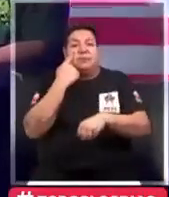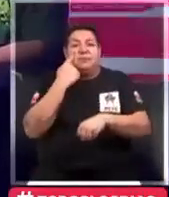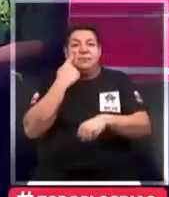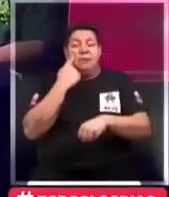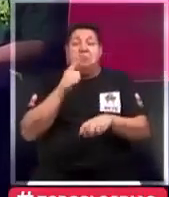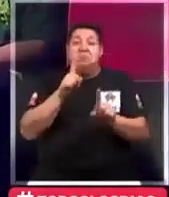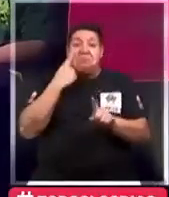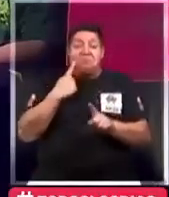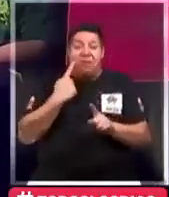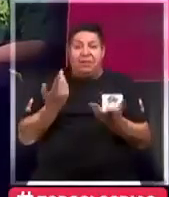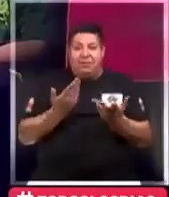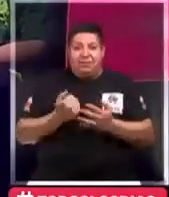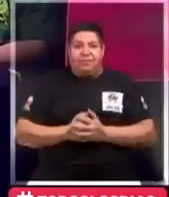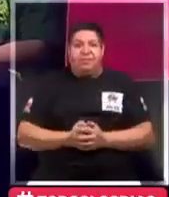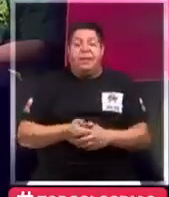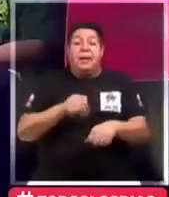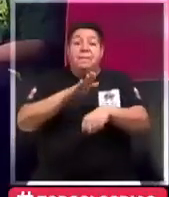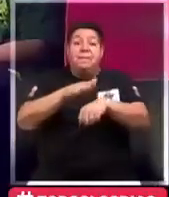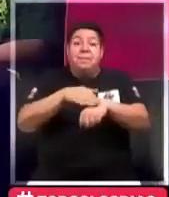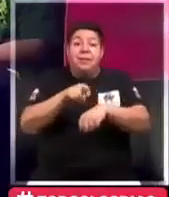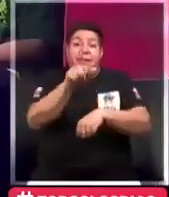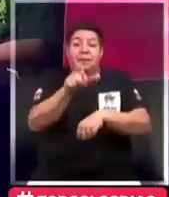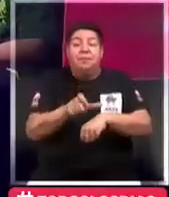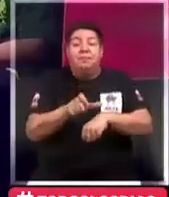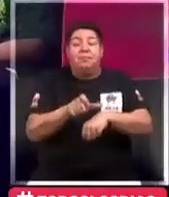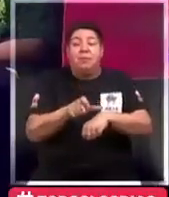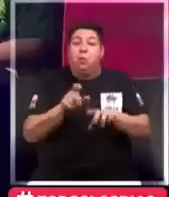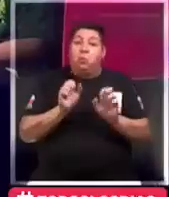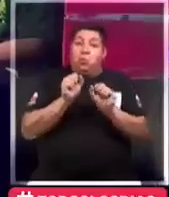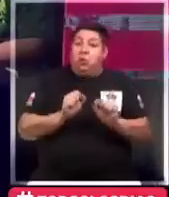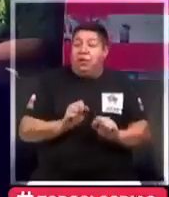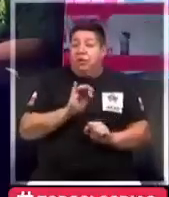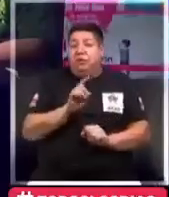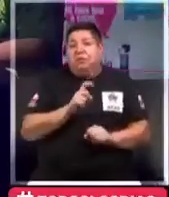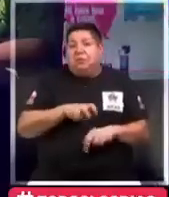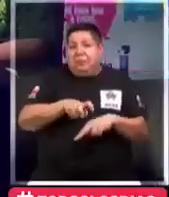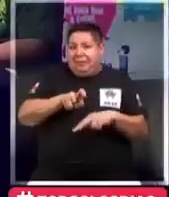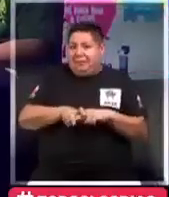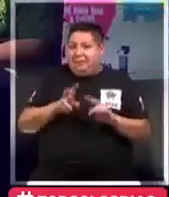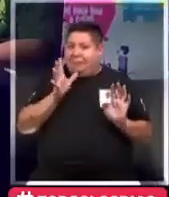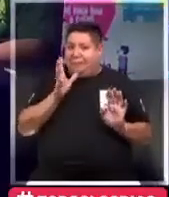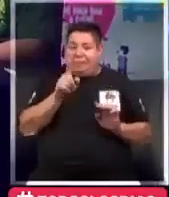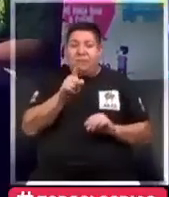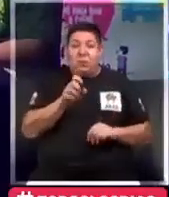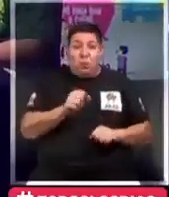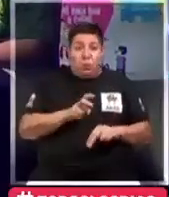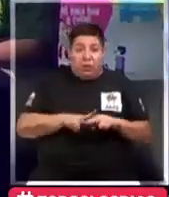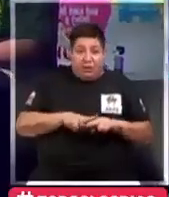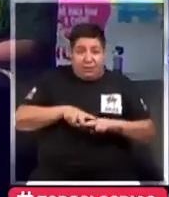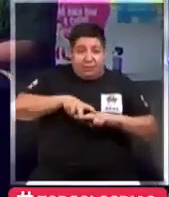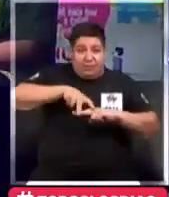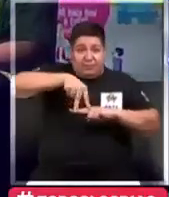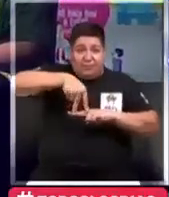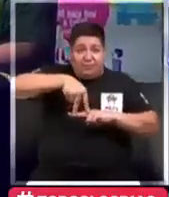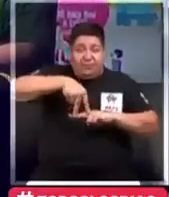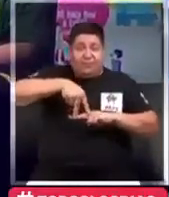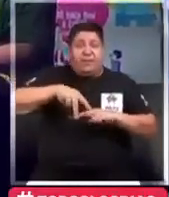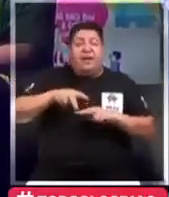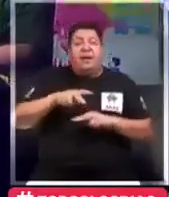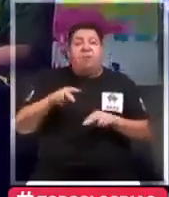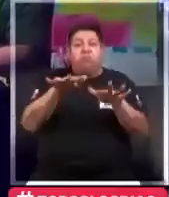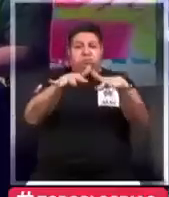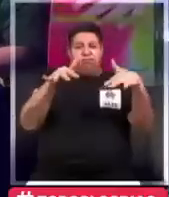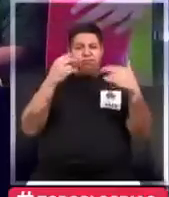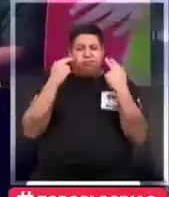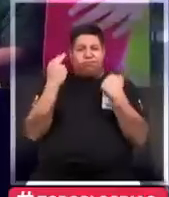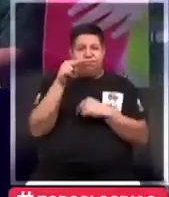hacer un ejercicio y te quiero pedir, si es posible, si no yo me siento no, que te puedas poner de pie para que el público vea que